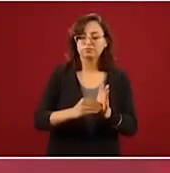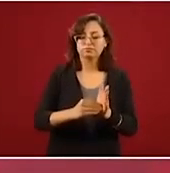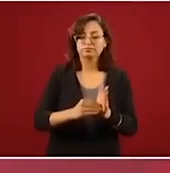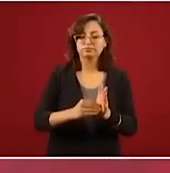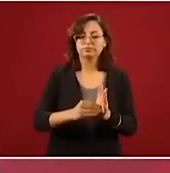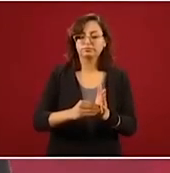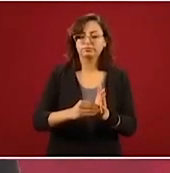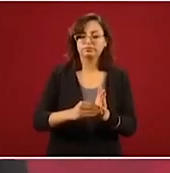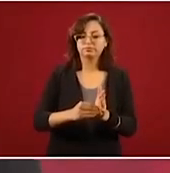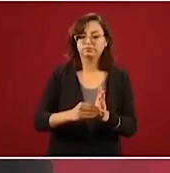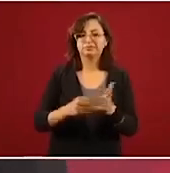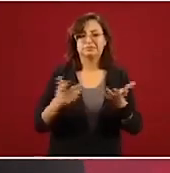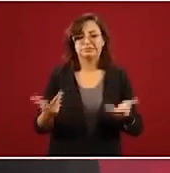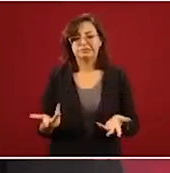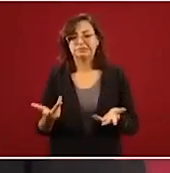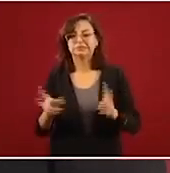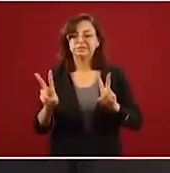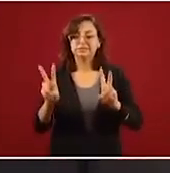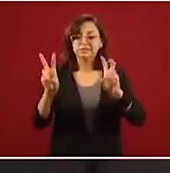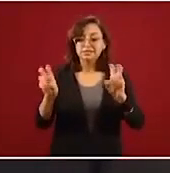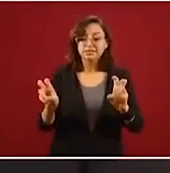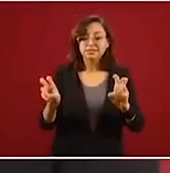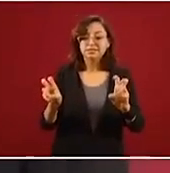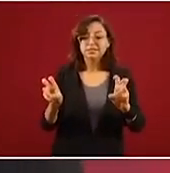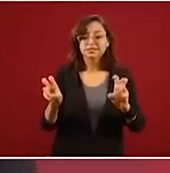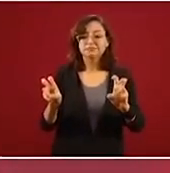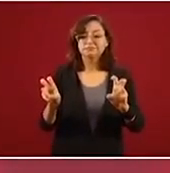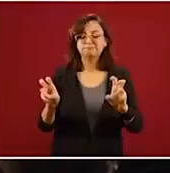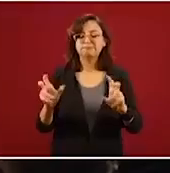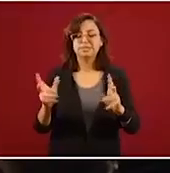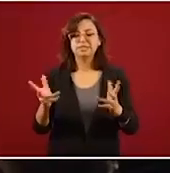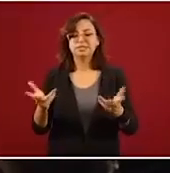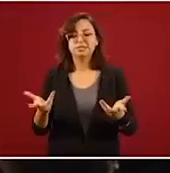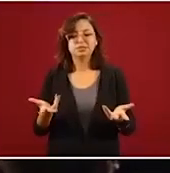y ese fue un asunto que no